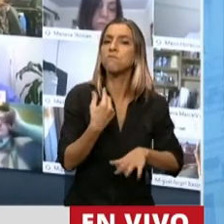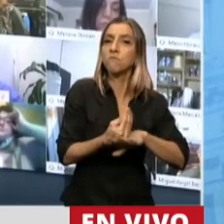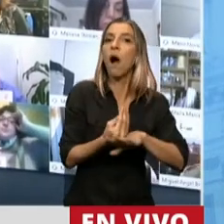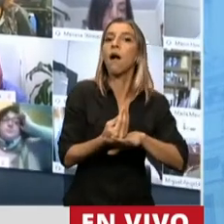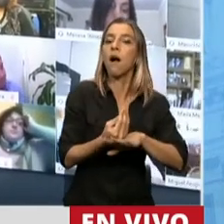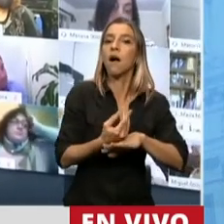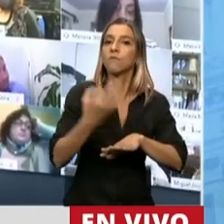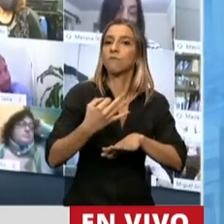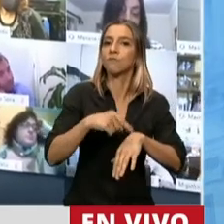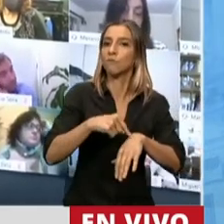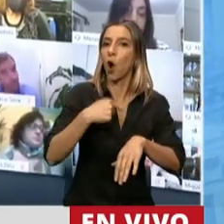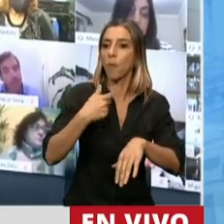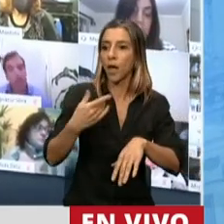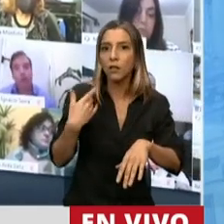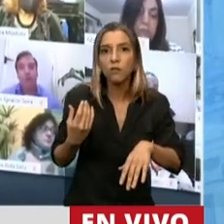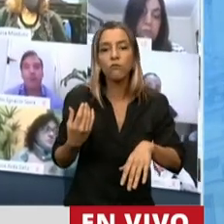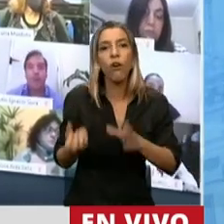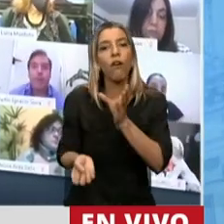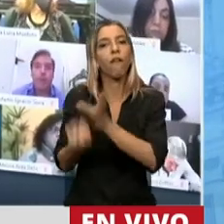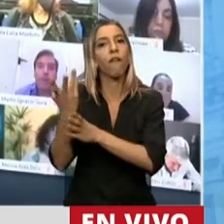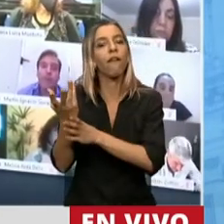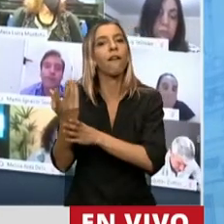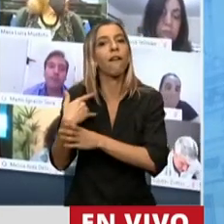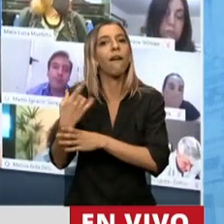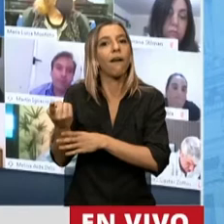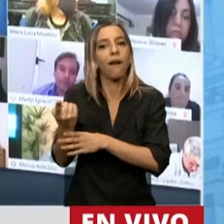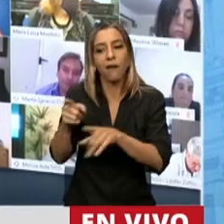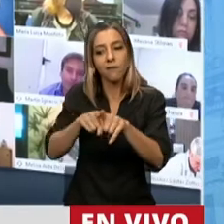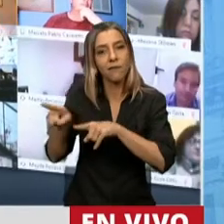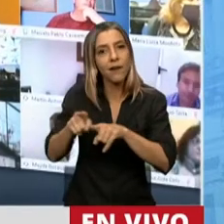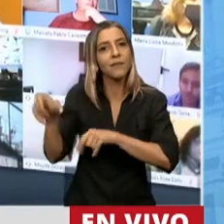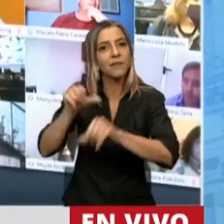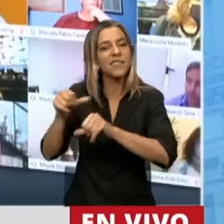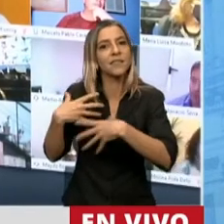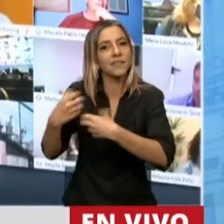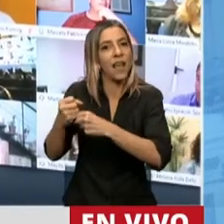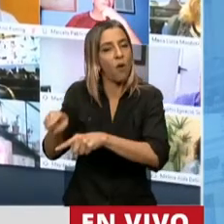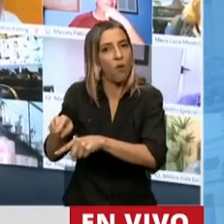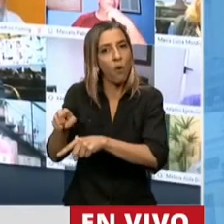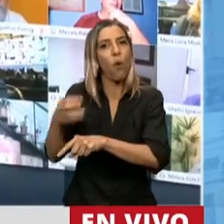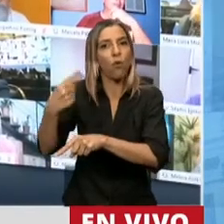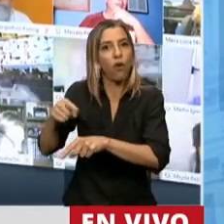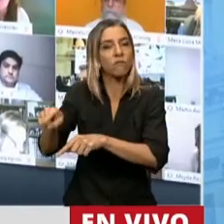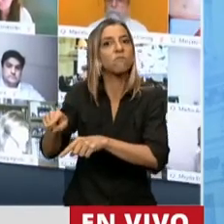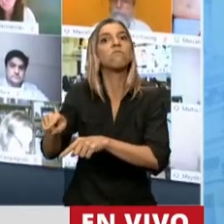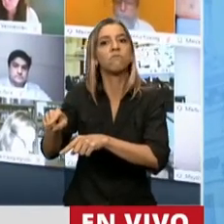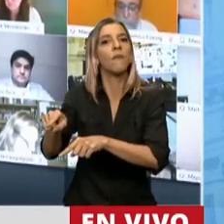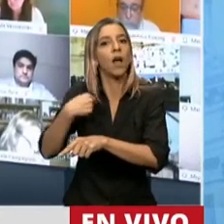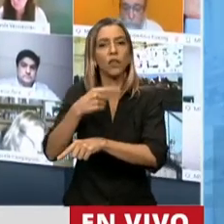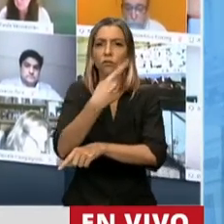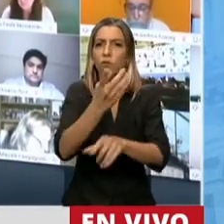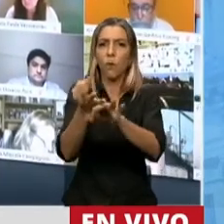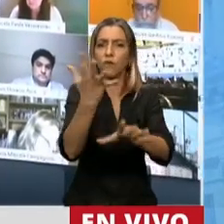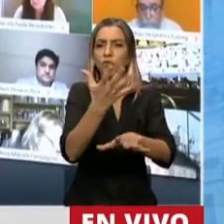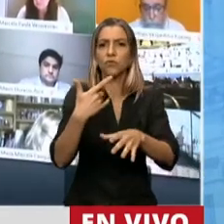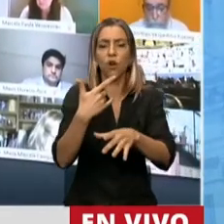la creación de la Facultad de Ciencias de la Salud de esta universidad, junto con otros profesionales